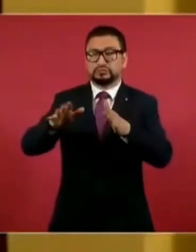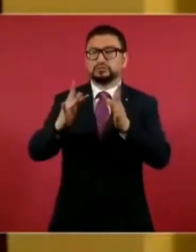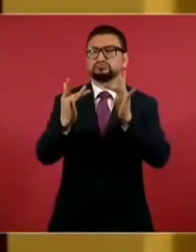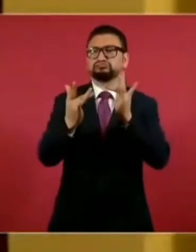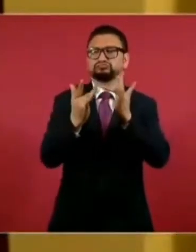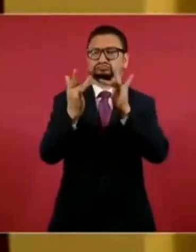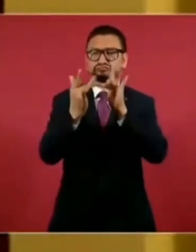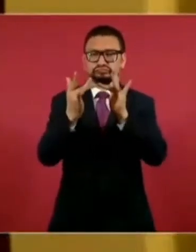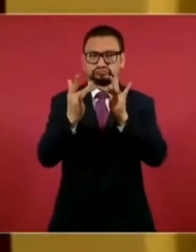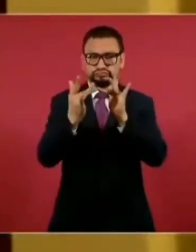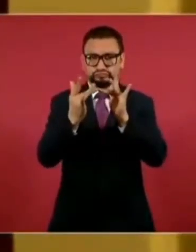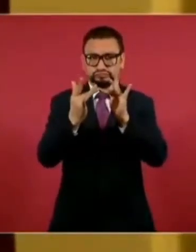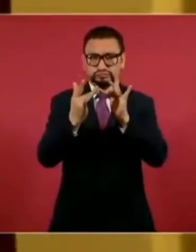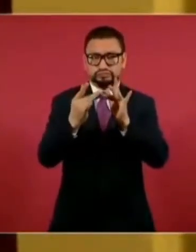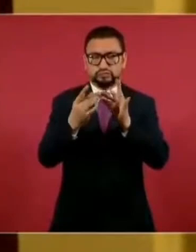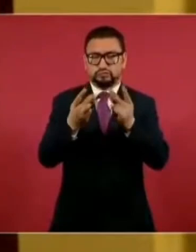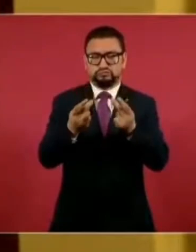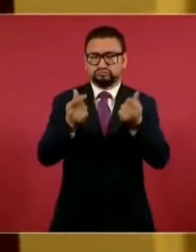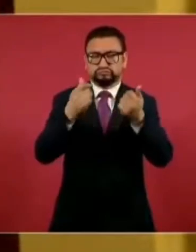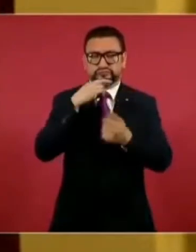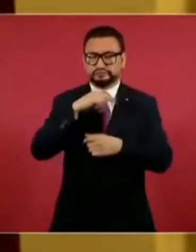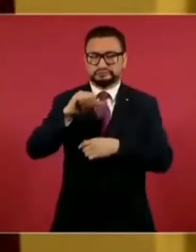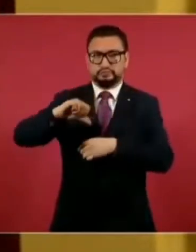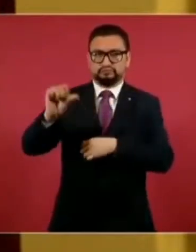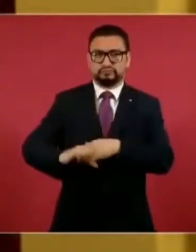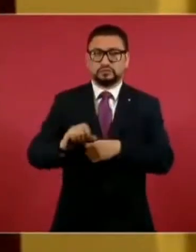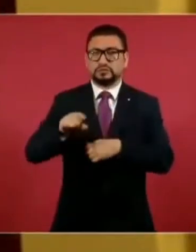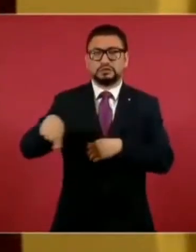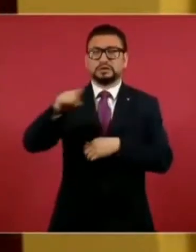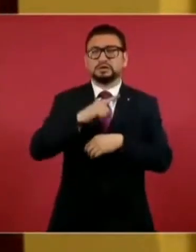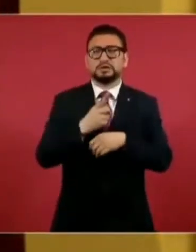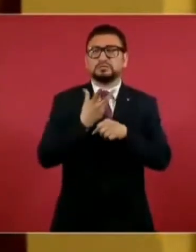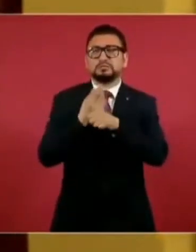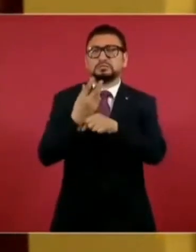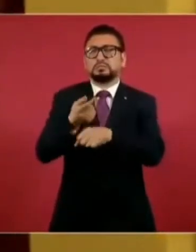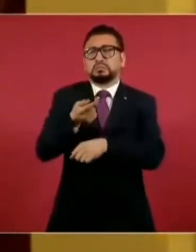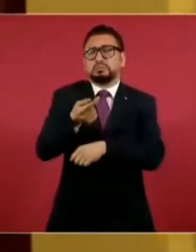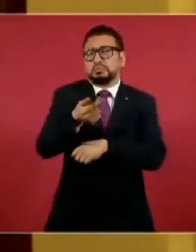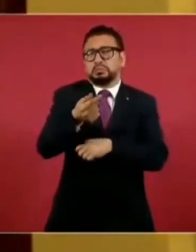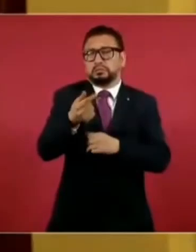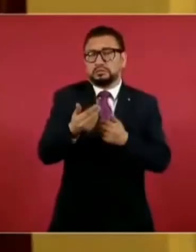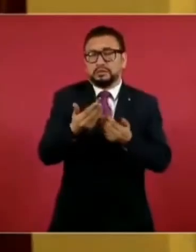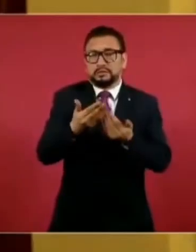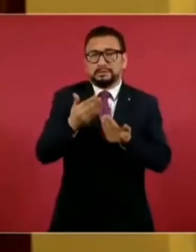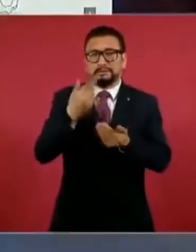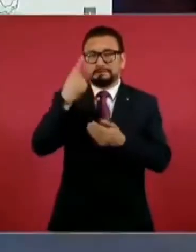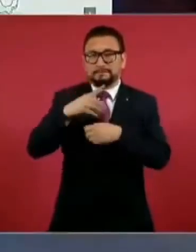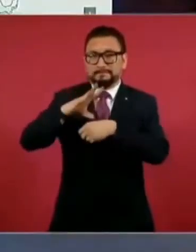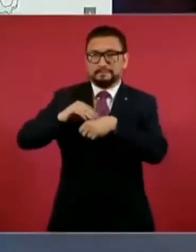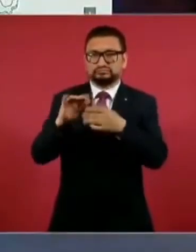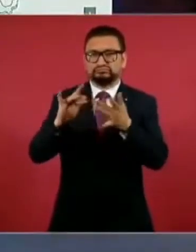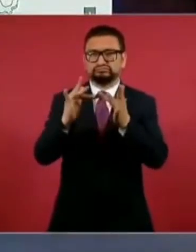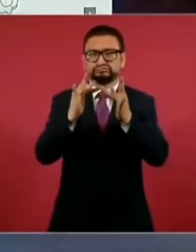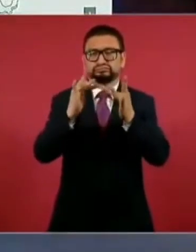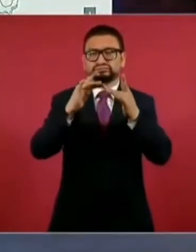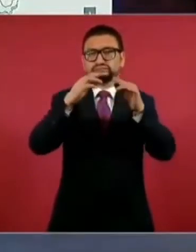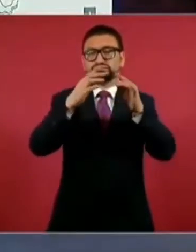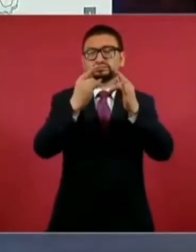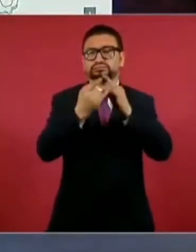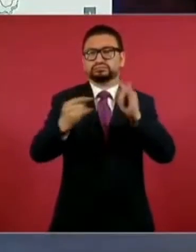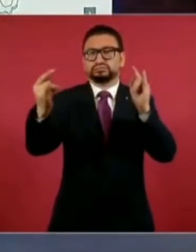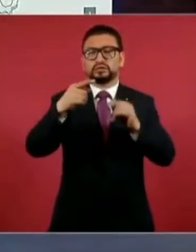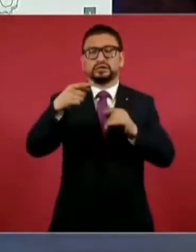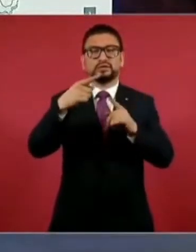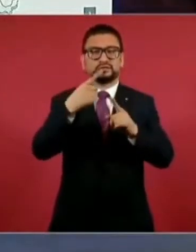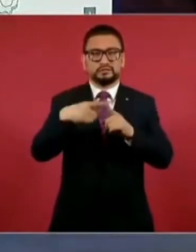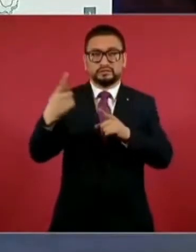conexión inmediata, haciendo la mínima infraestructura posible para poder permitir esa conexión y, por supuesto, sin